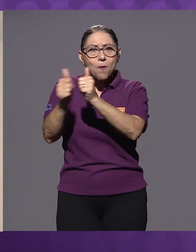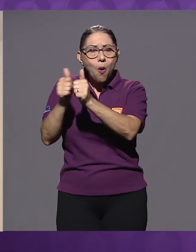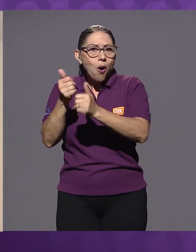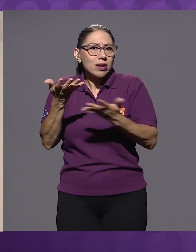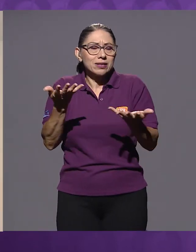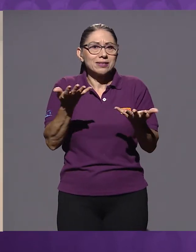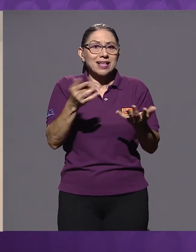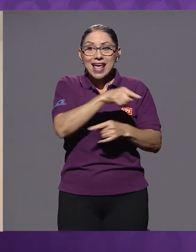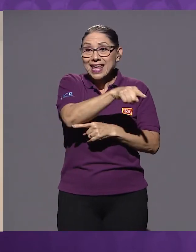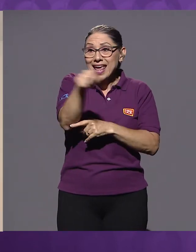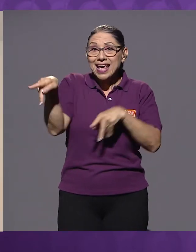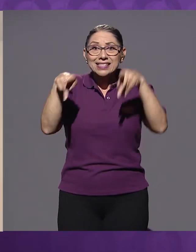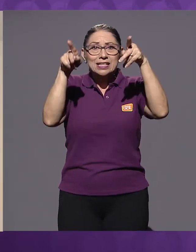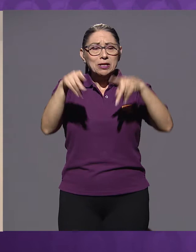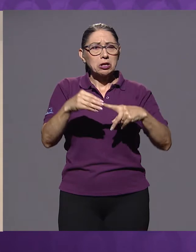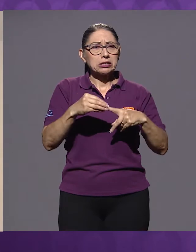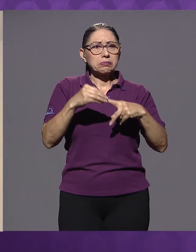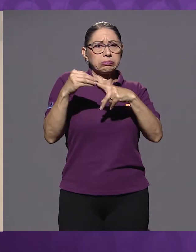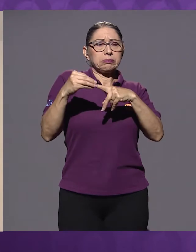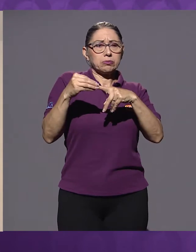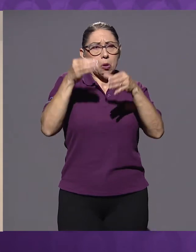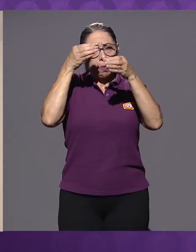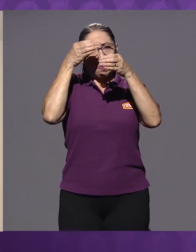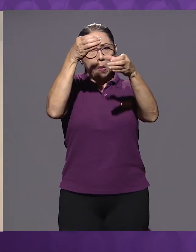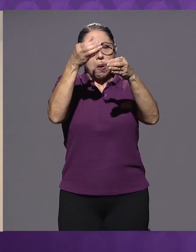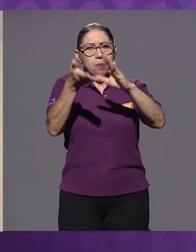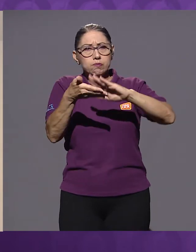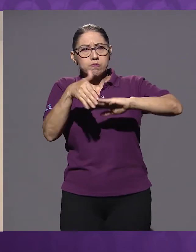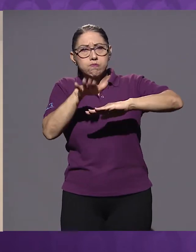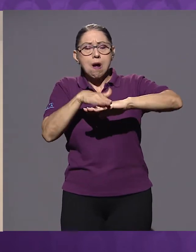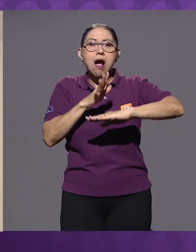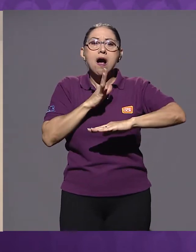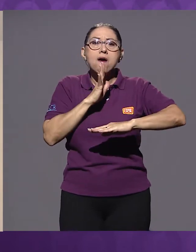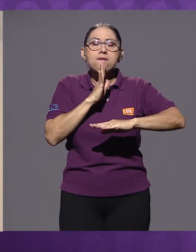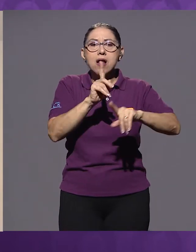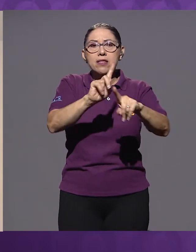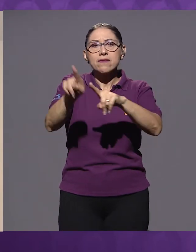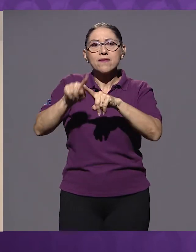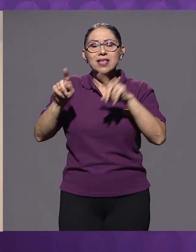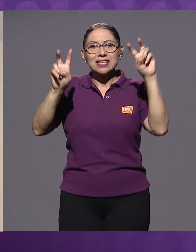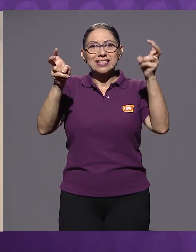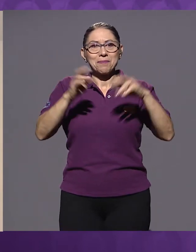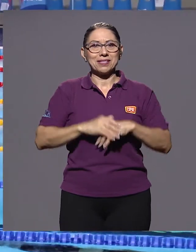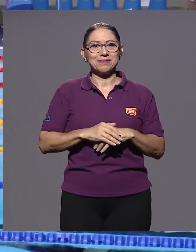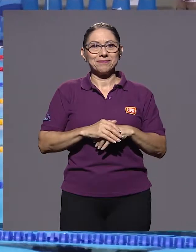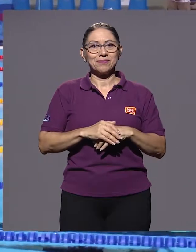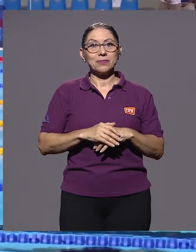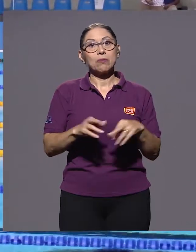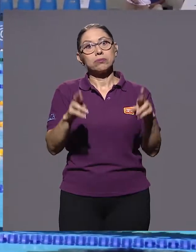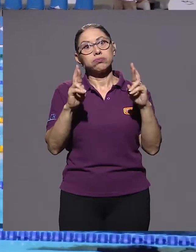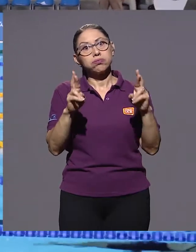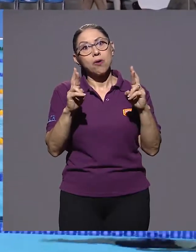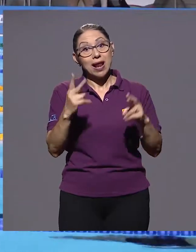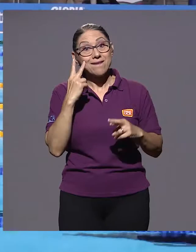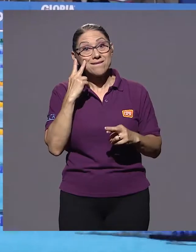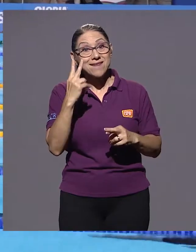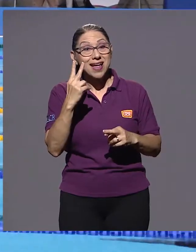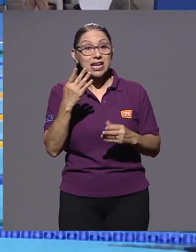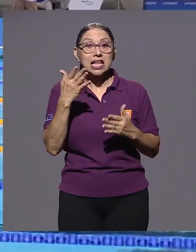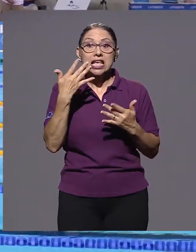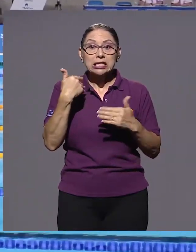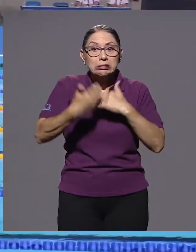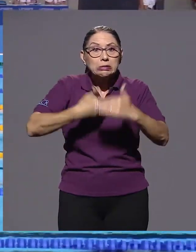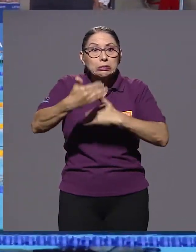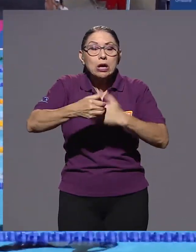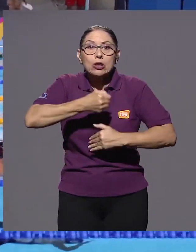se dedican a hablar de diferentes temas. Lo ideal sería empezar a ver este tipo de reporteros que se empiece a